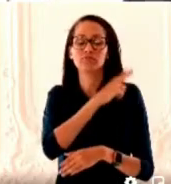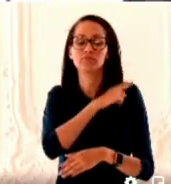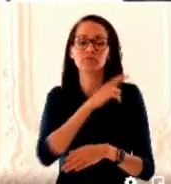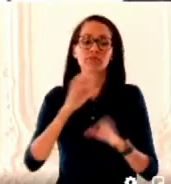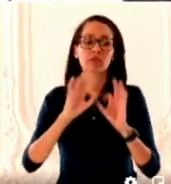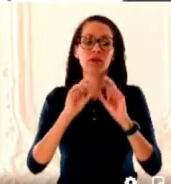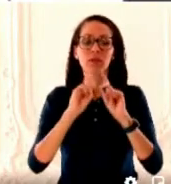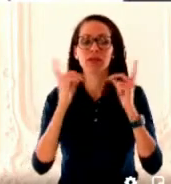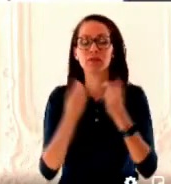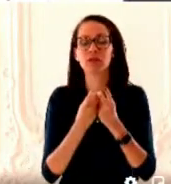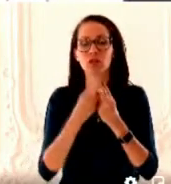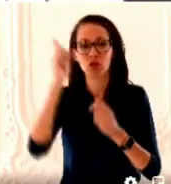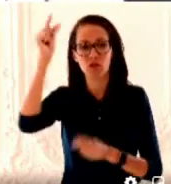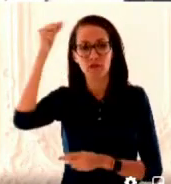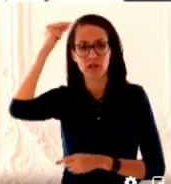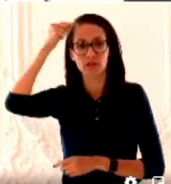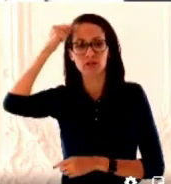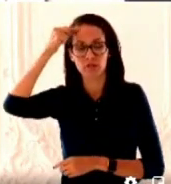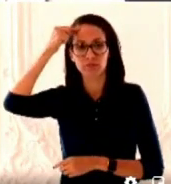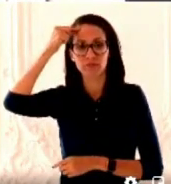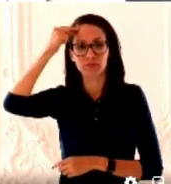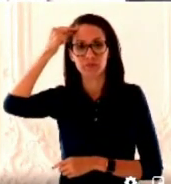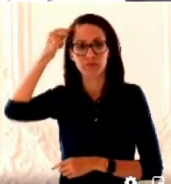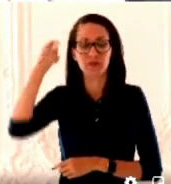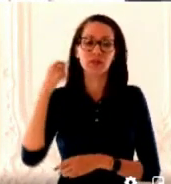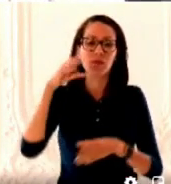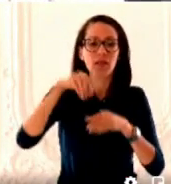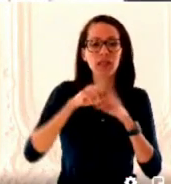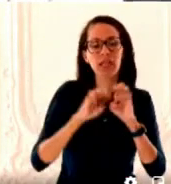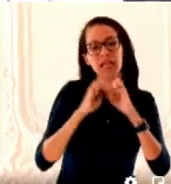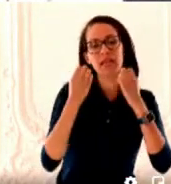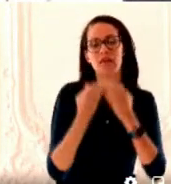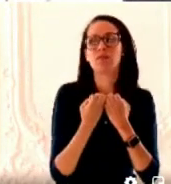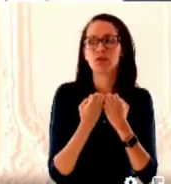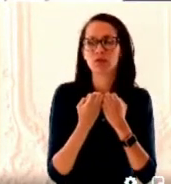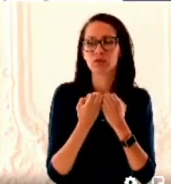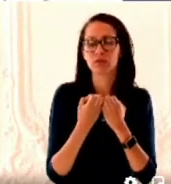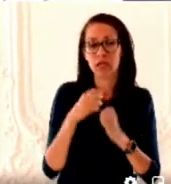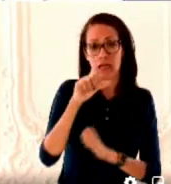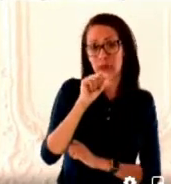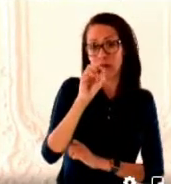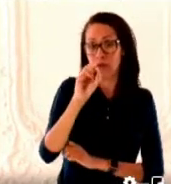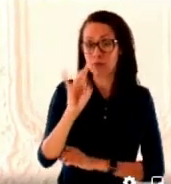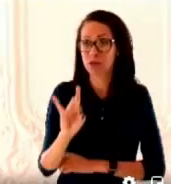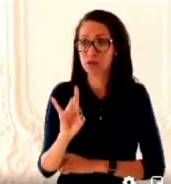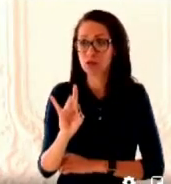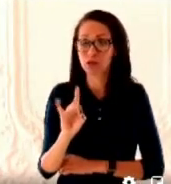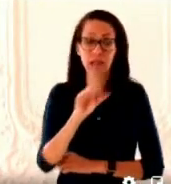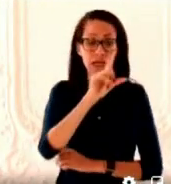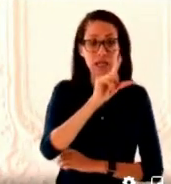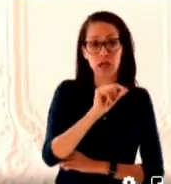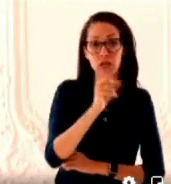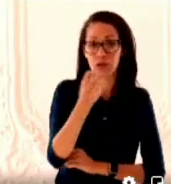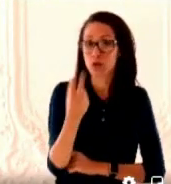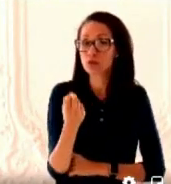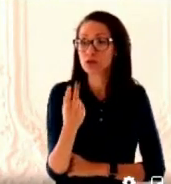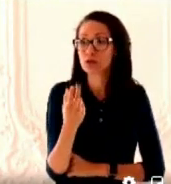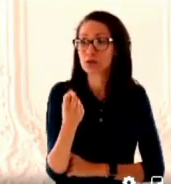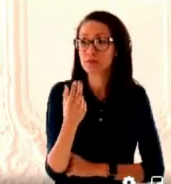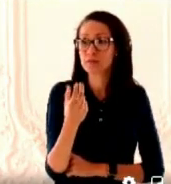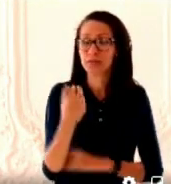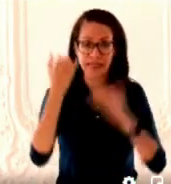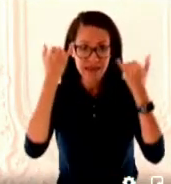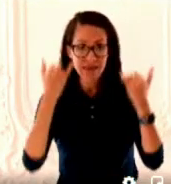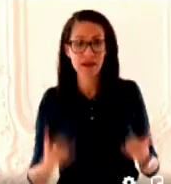sido parte de los equipos de plataforma del gobierno en el 2008, en el 2012 y ahora